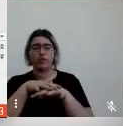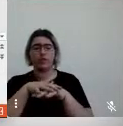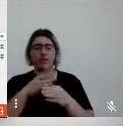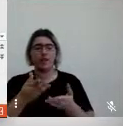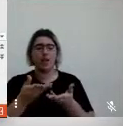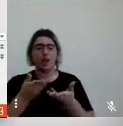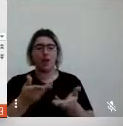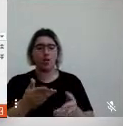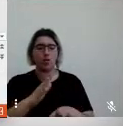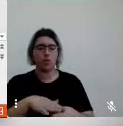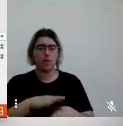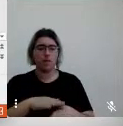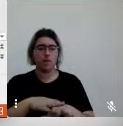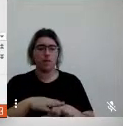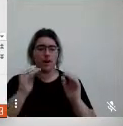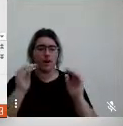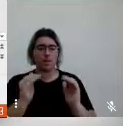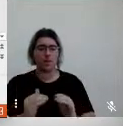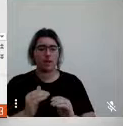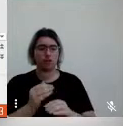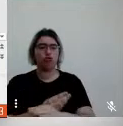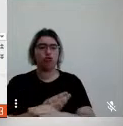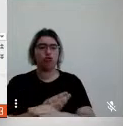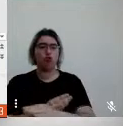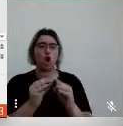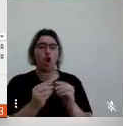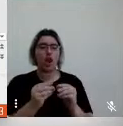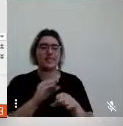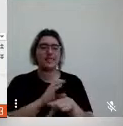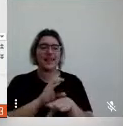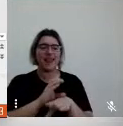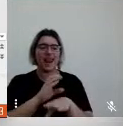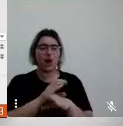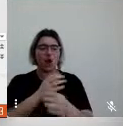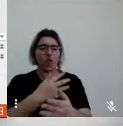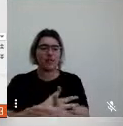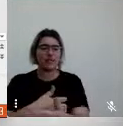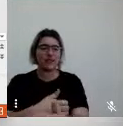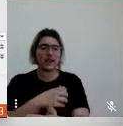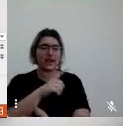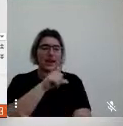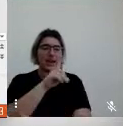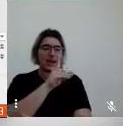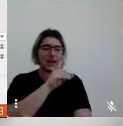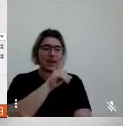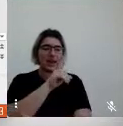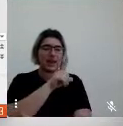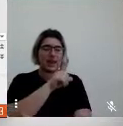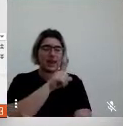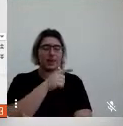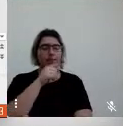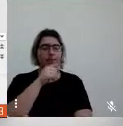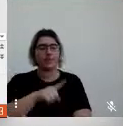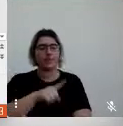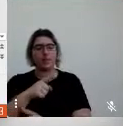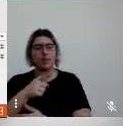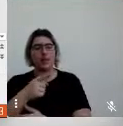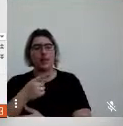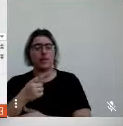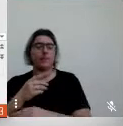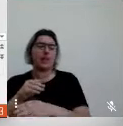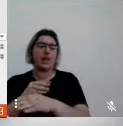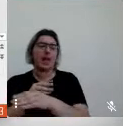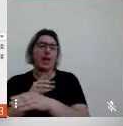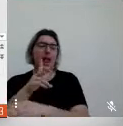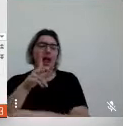eso, a disminuir el colesterol en sangre, el LDL, y aumentar el colesterol bueno, el